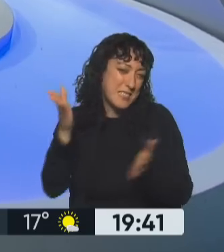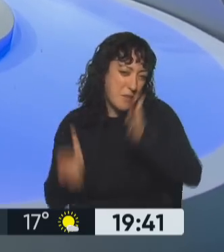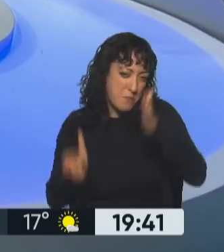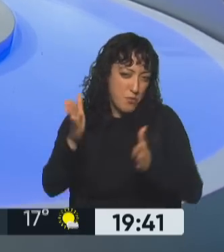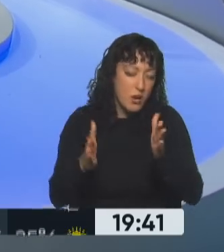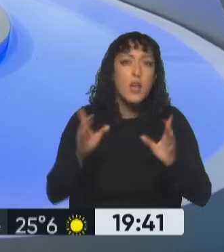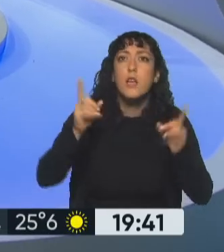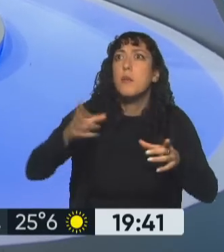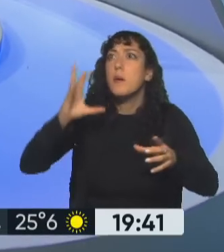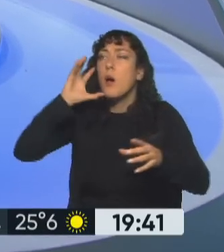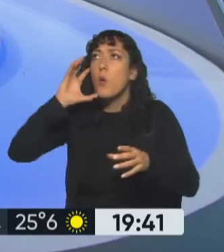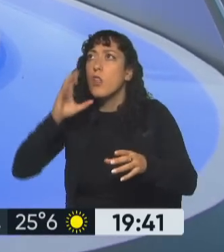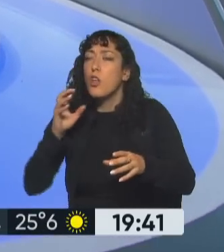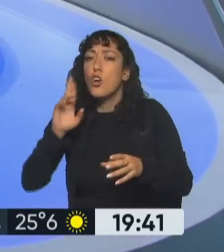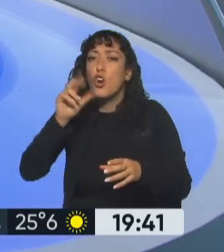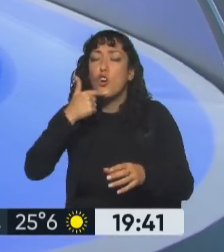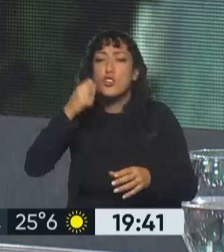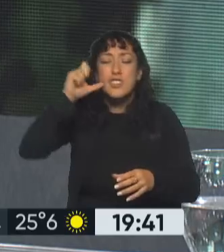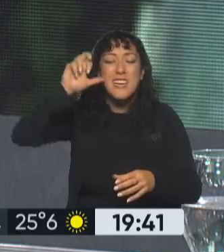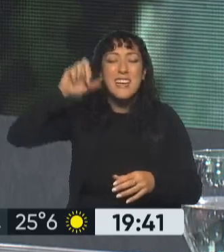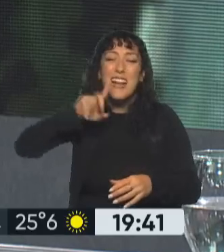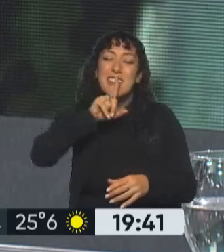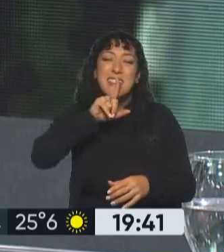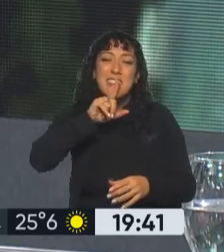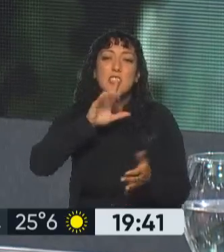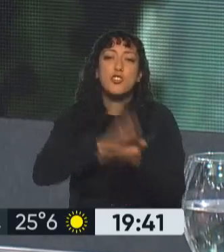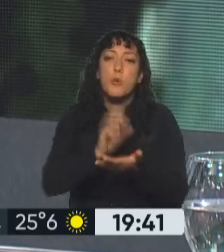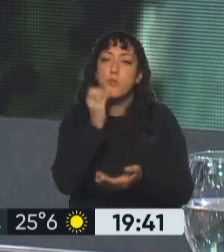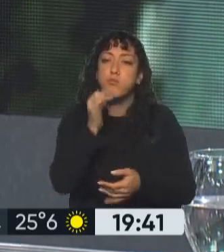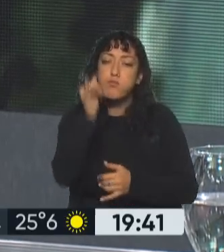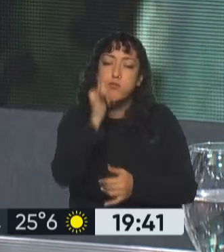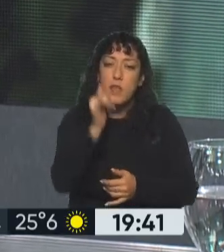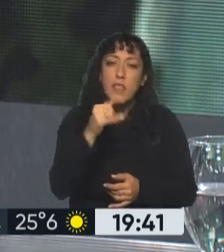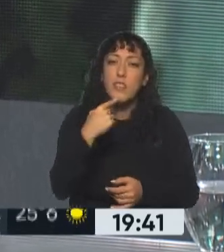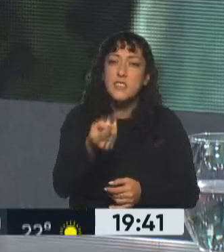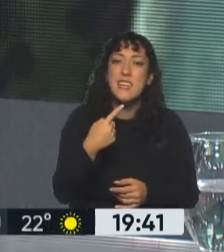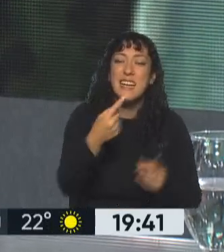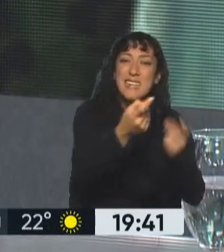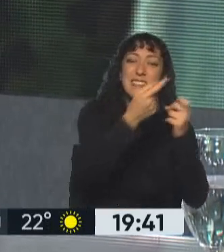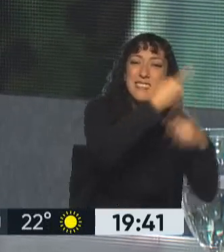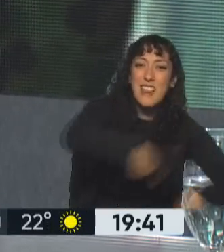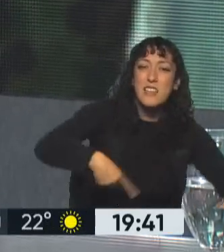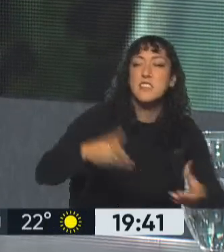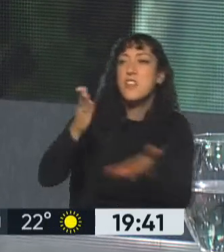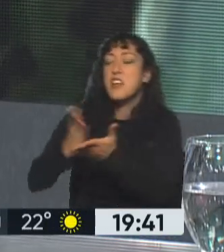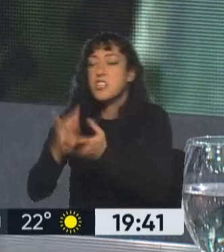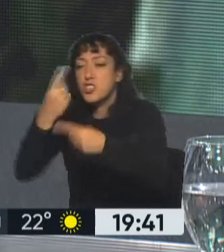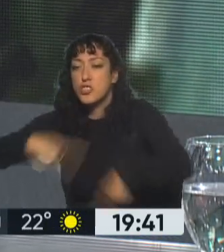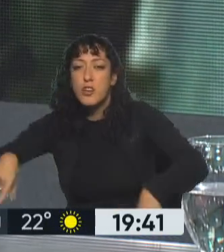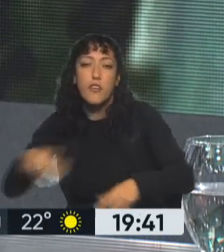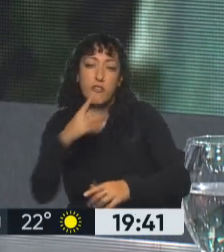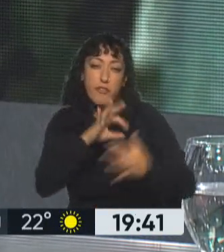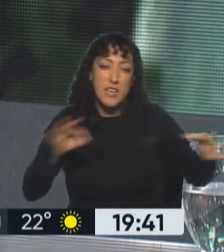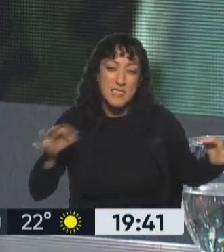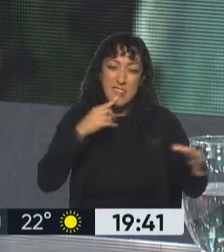de las declaraciones de Carlos Rosenkrantz en Chile sobre las necesidades y los derechos, ¿no? A ver, contame. Cuando criticó la frase, la conocida